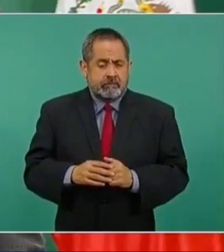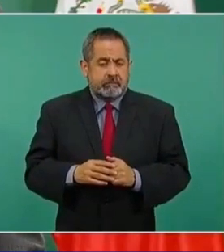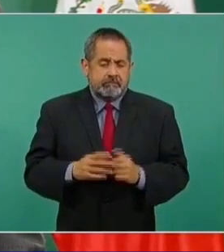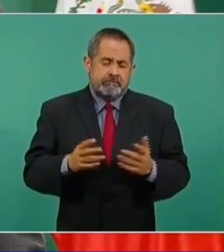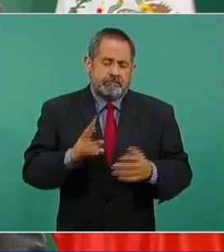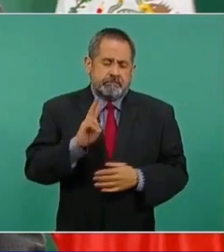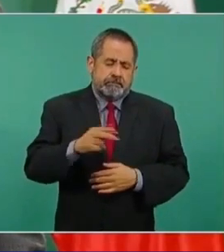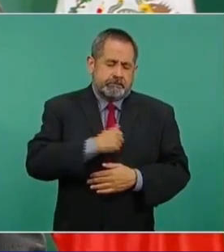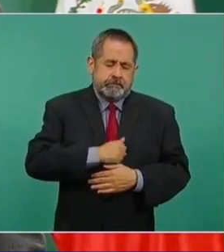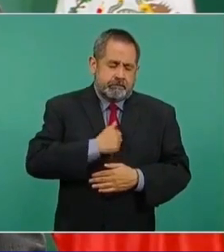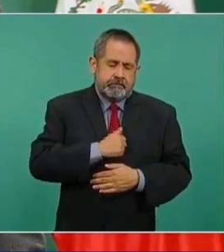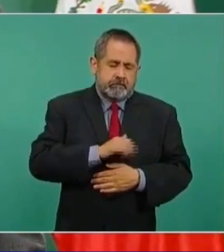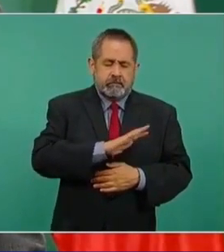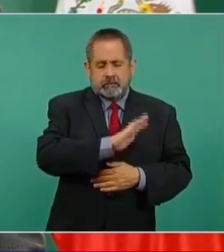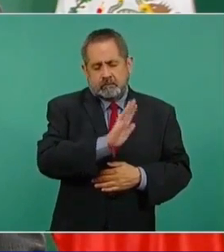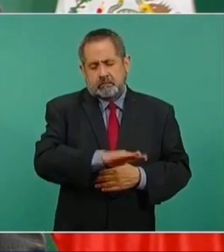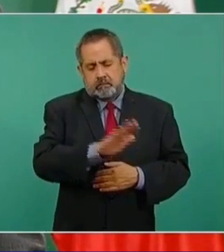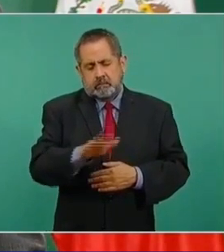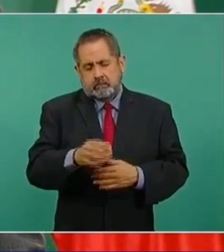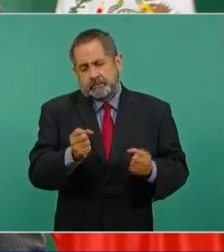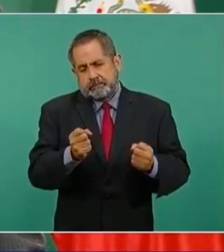hubieron